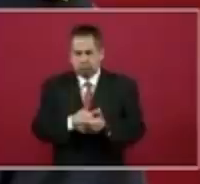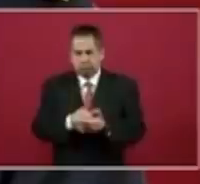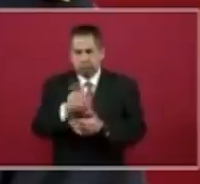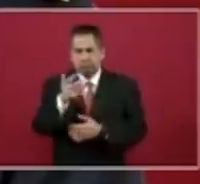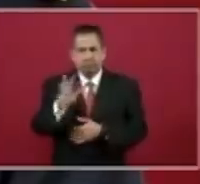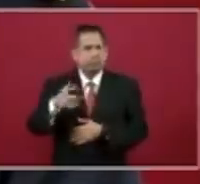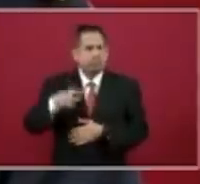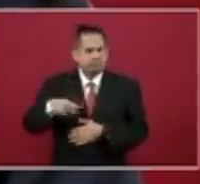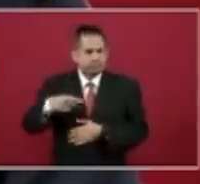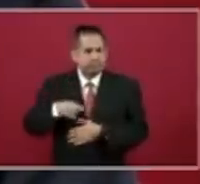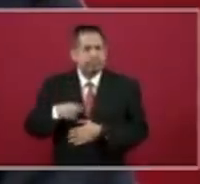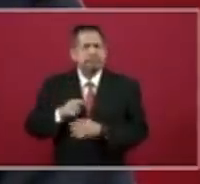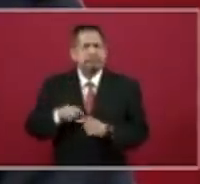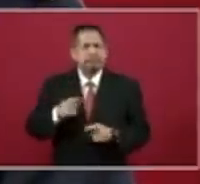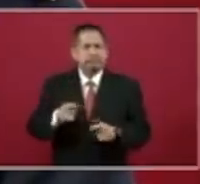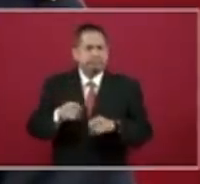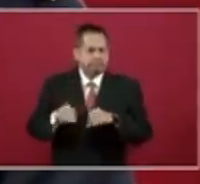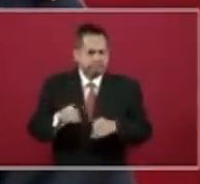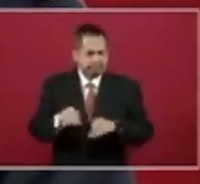8.010 elementos,